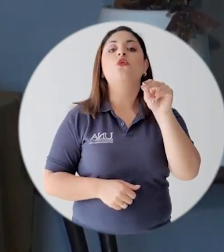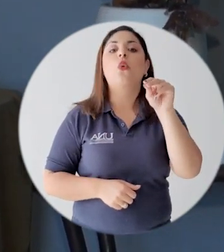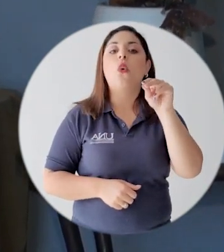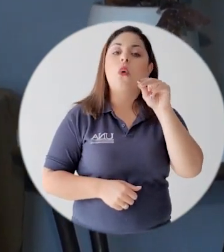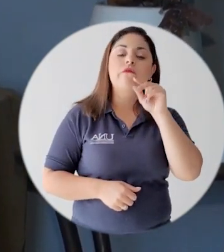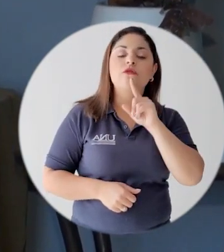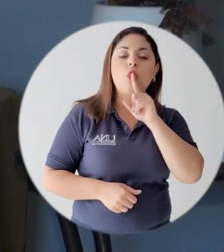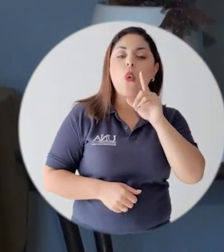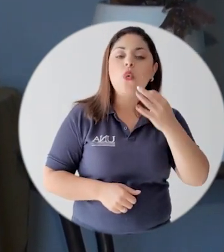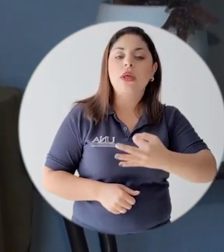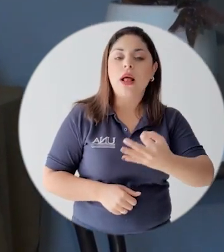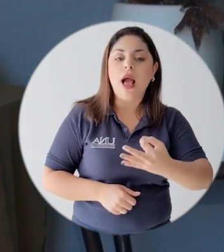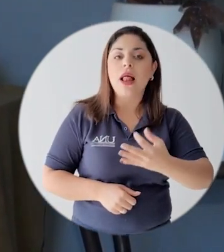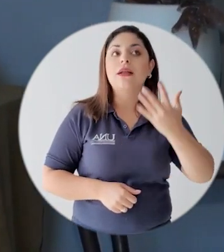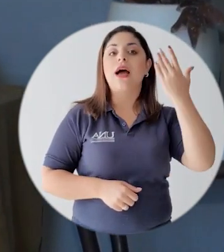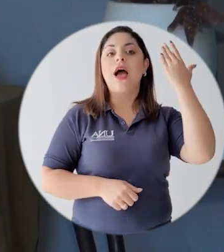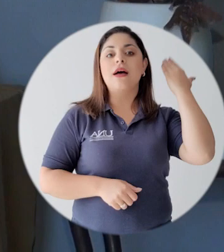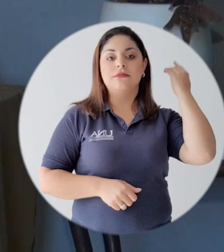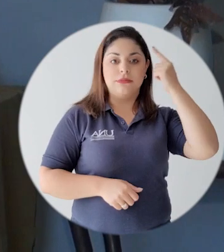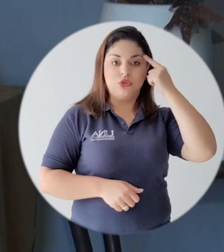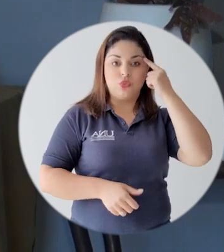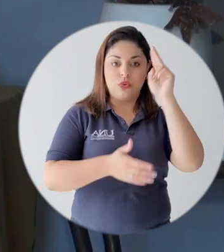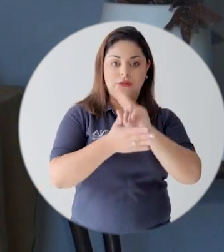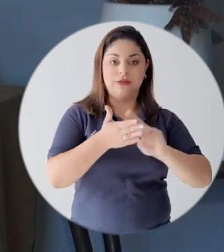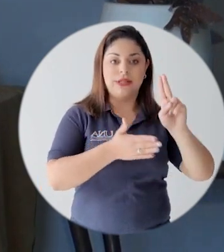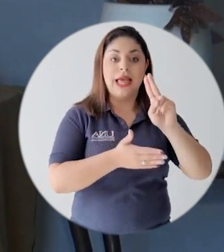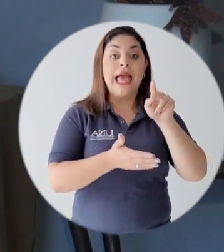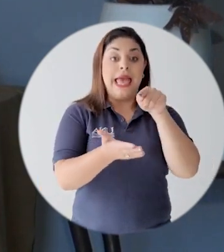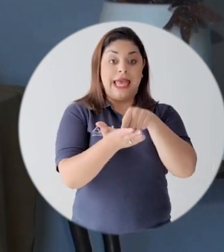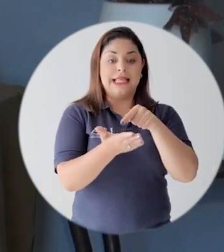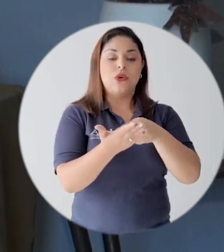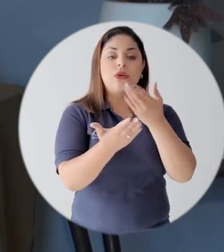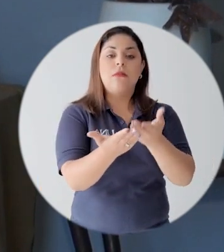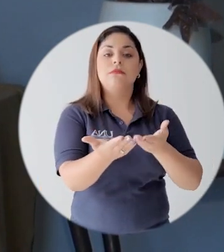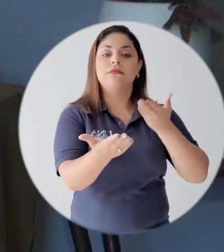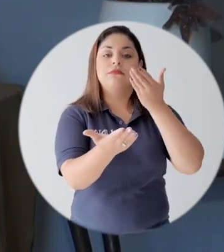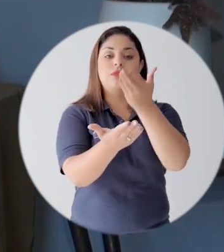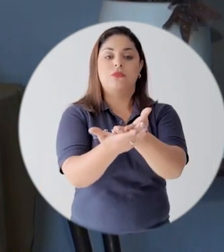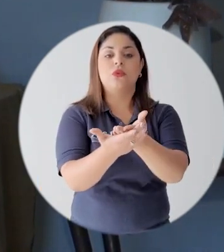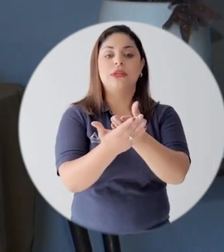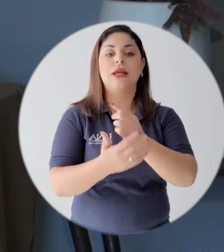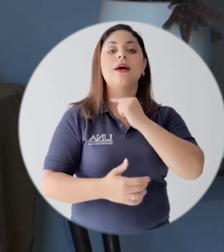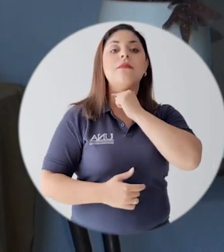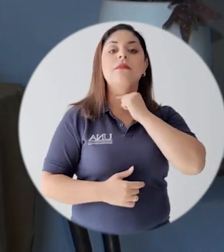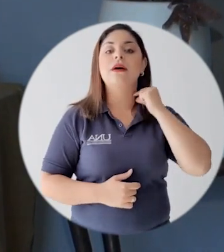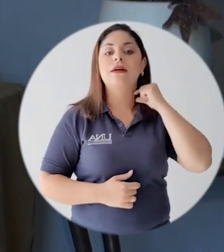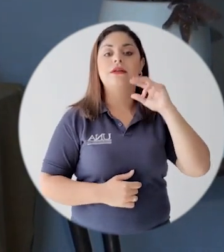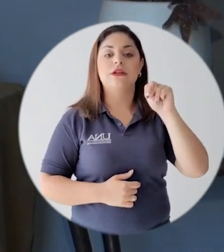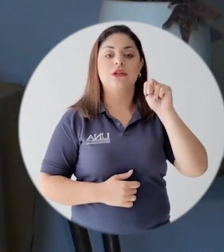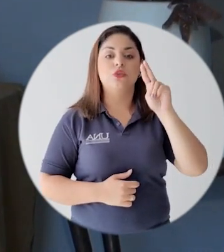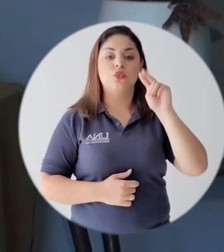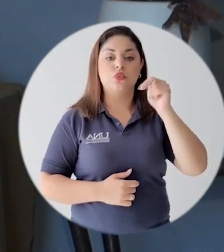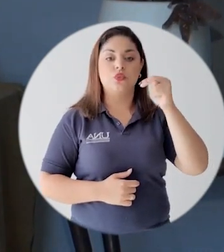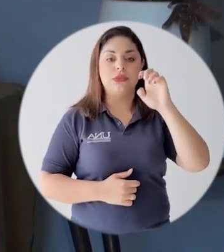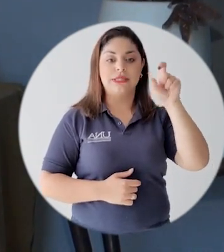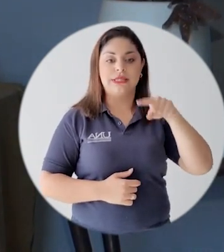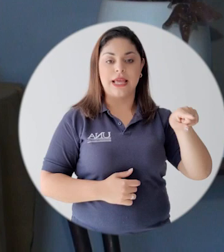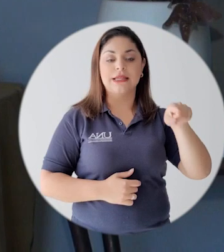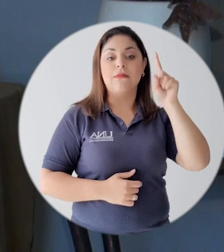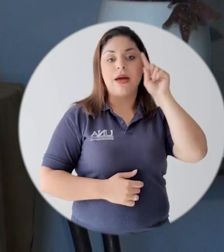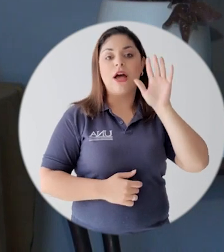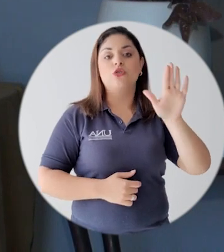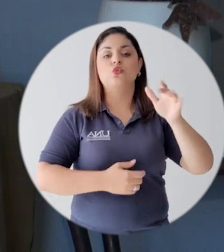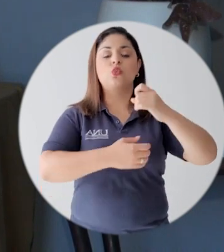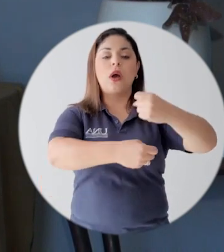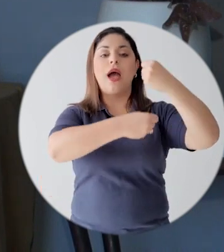originalmente lo que se pensó en la universidad. Esa fue una propuesta del padre Núñez en su campaña para